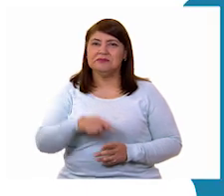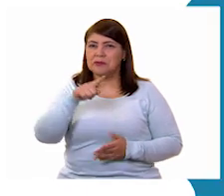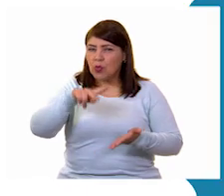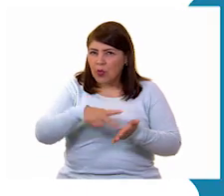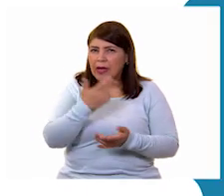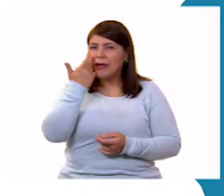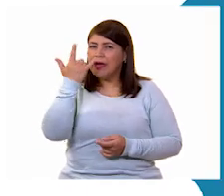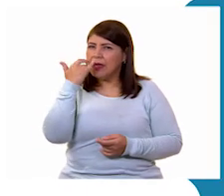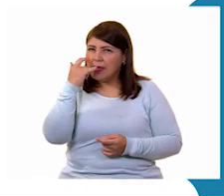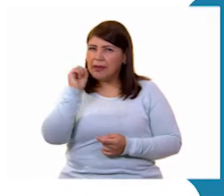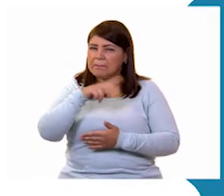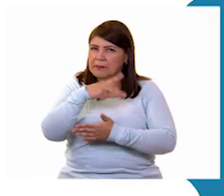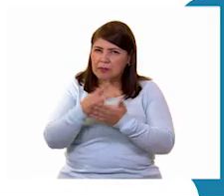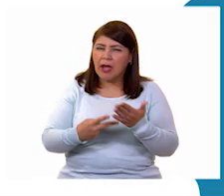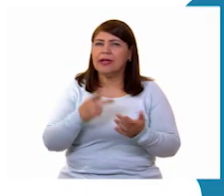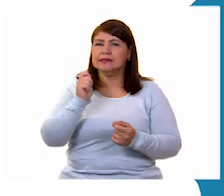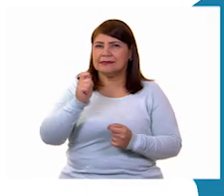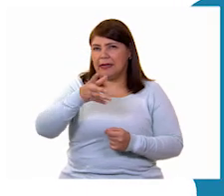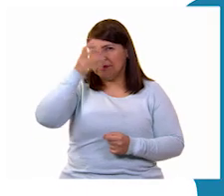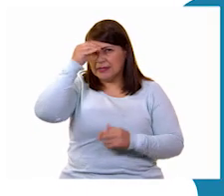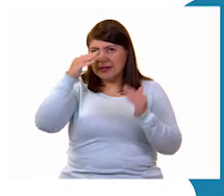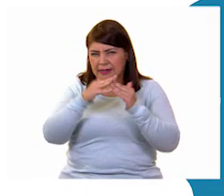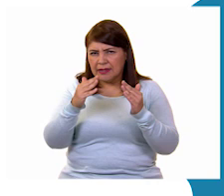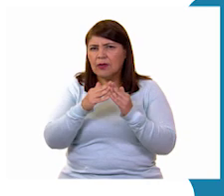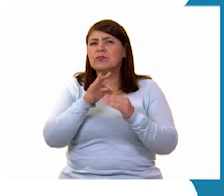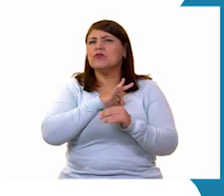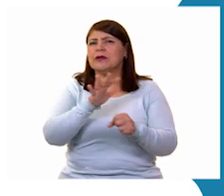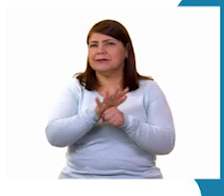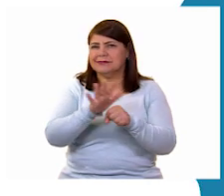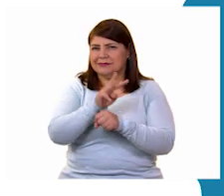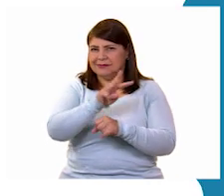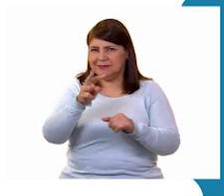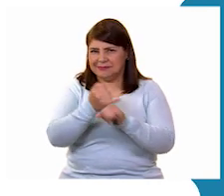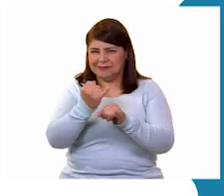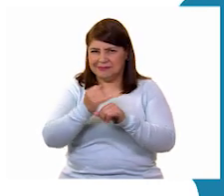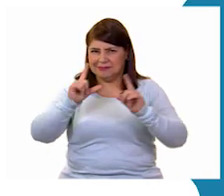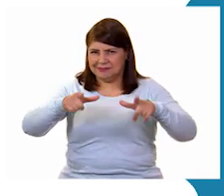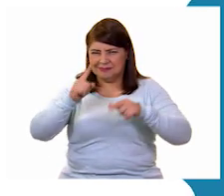Si quieres volver a ver los programas de Aprende en Casa, los puedes encontrar en la